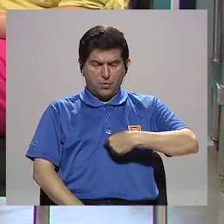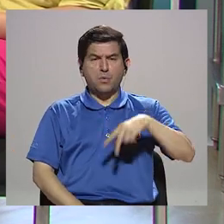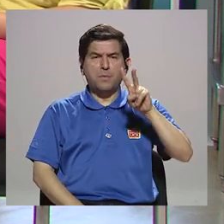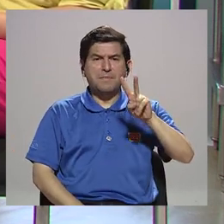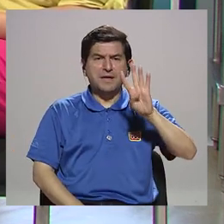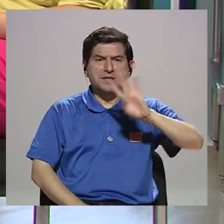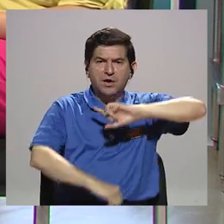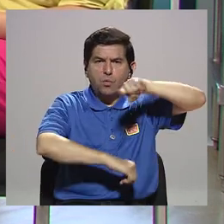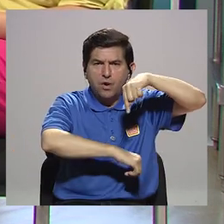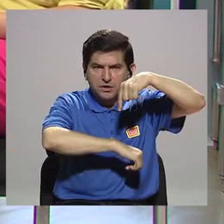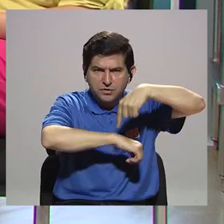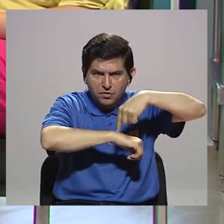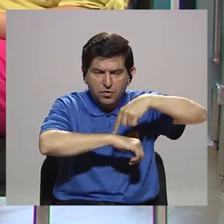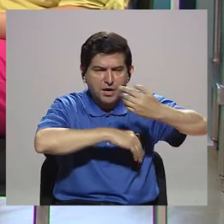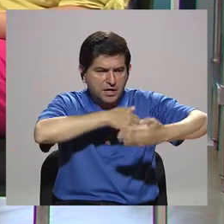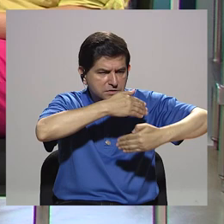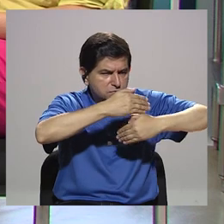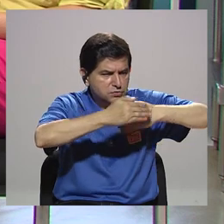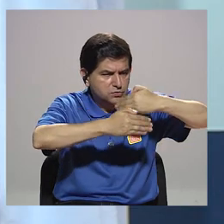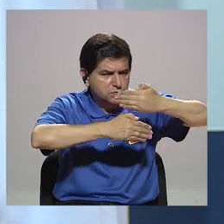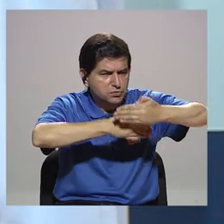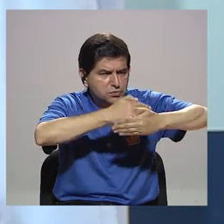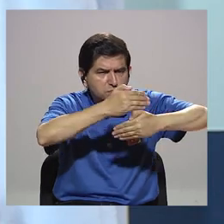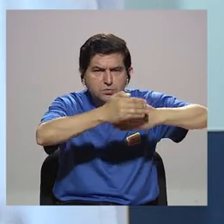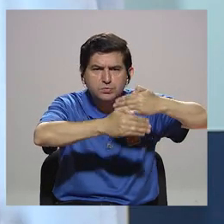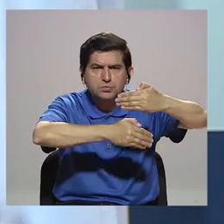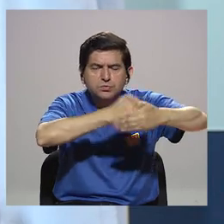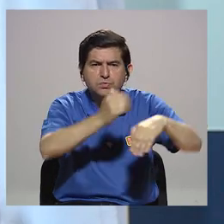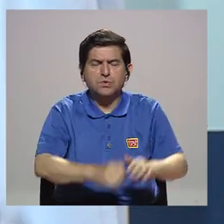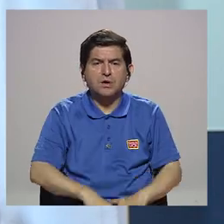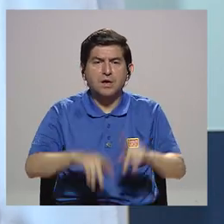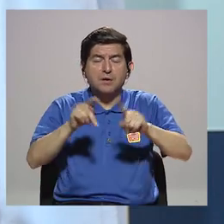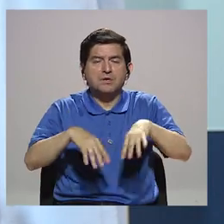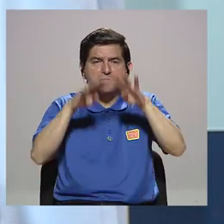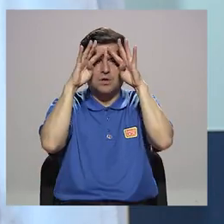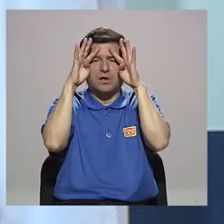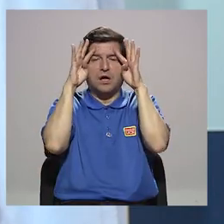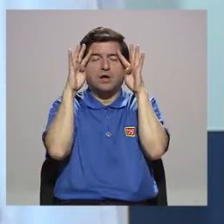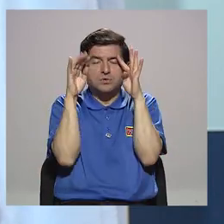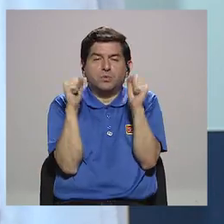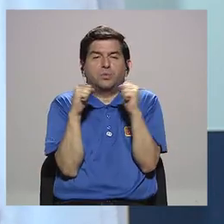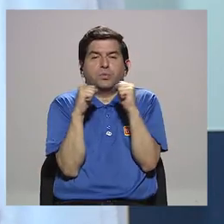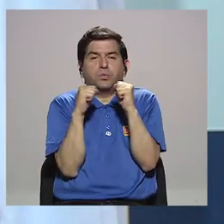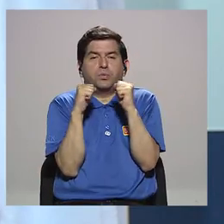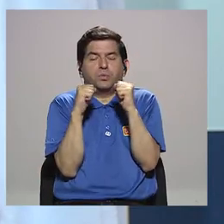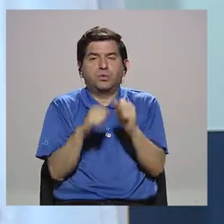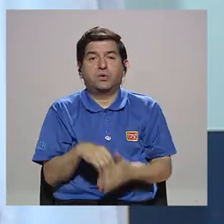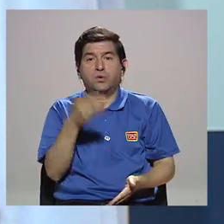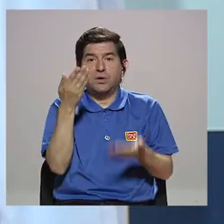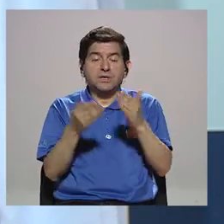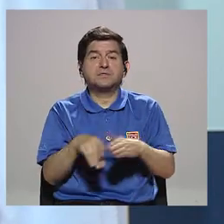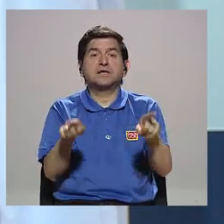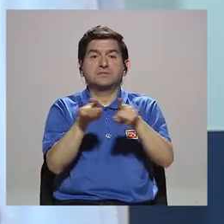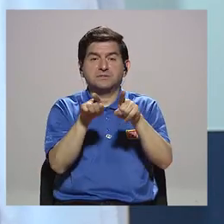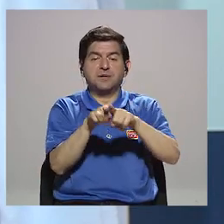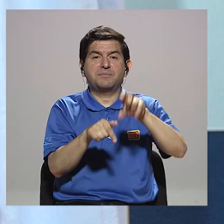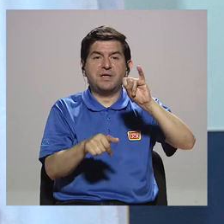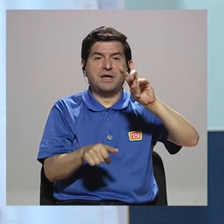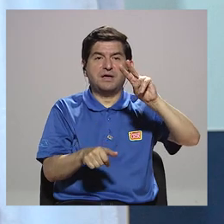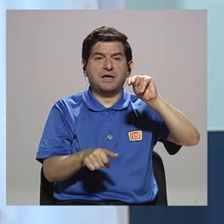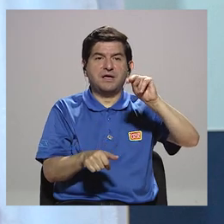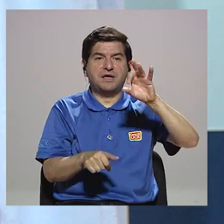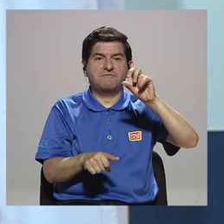de evolución, con ese dolor. Y qué sé yo, y está sudando frío, puede ser un infarto